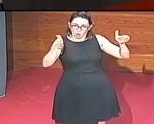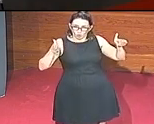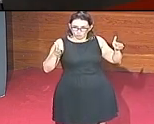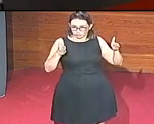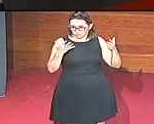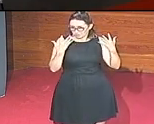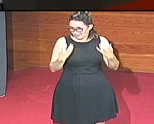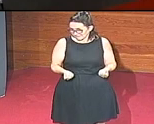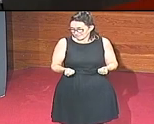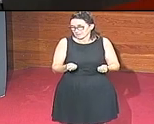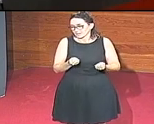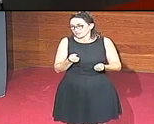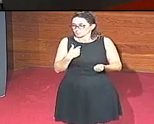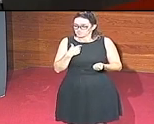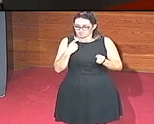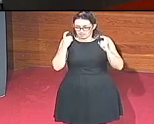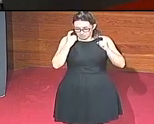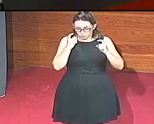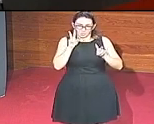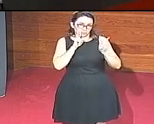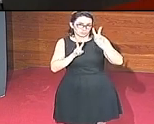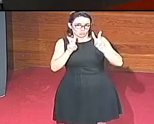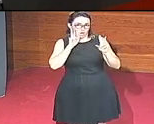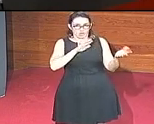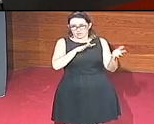de mostrarlo visualmente